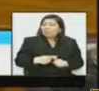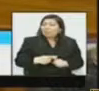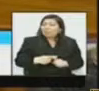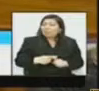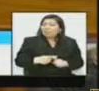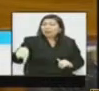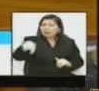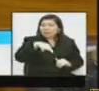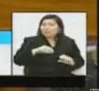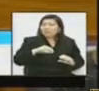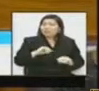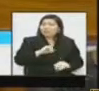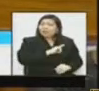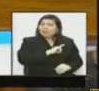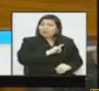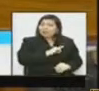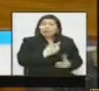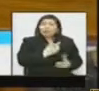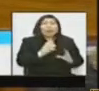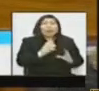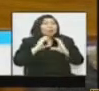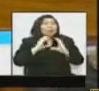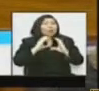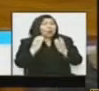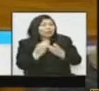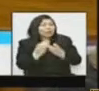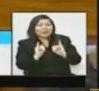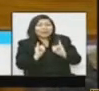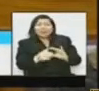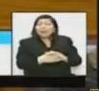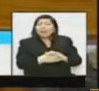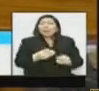que no se podrían estarse echando ambos poderes